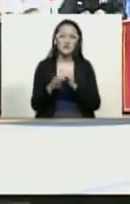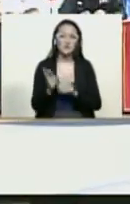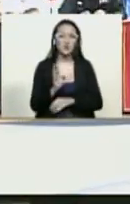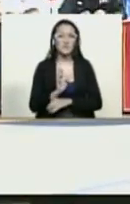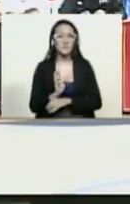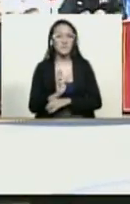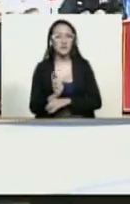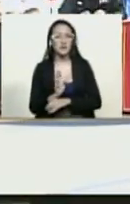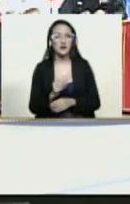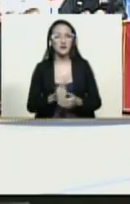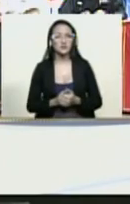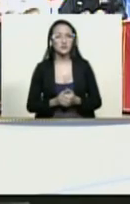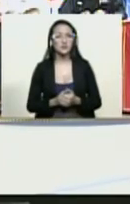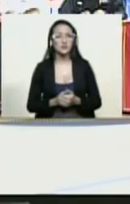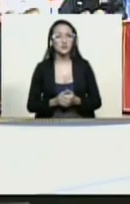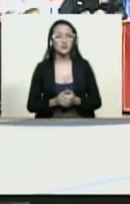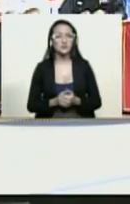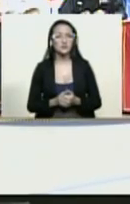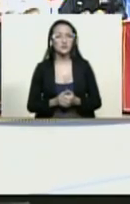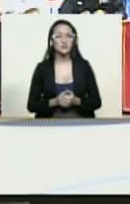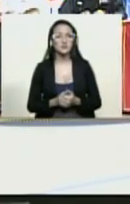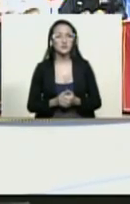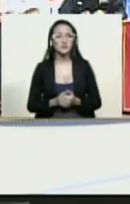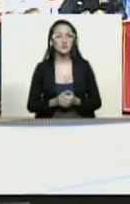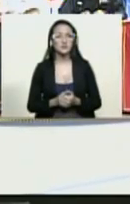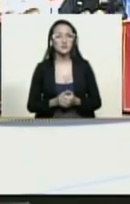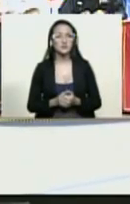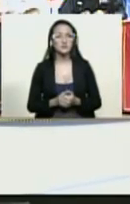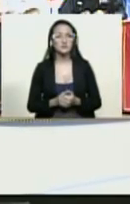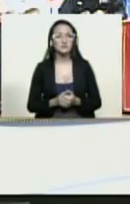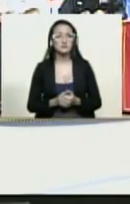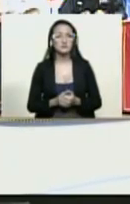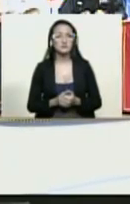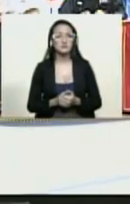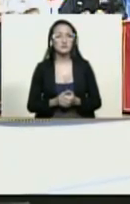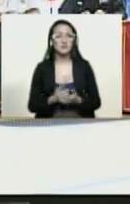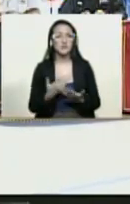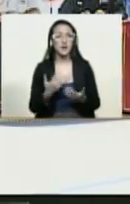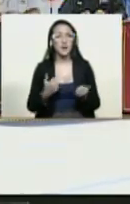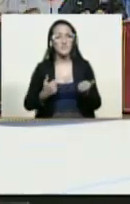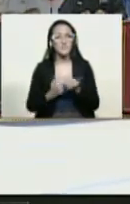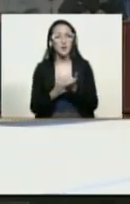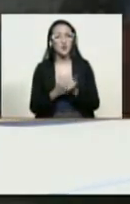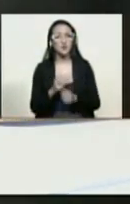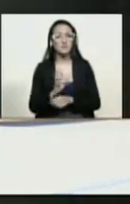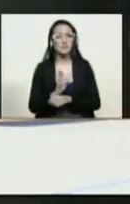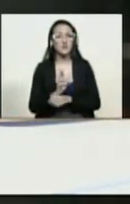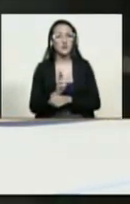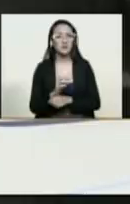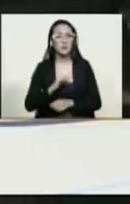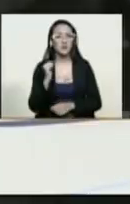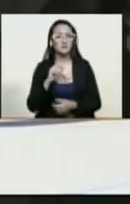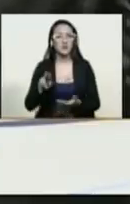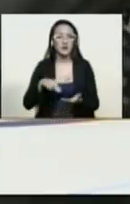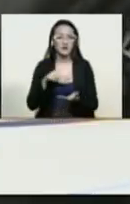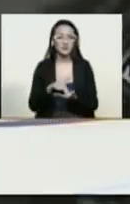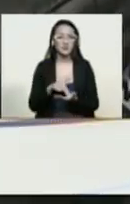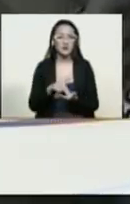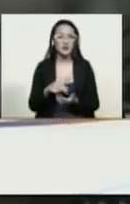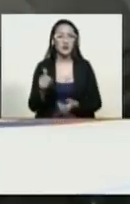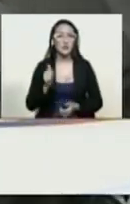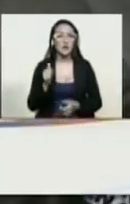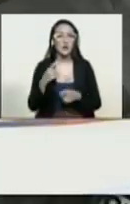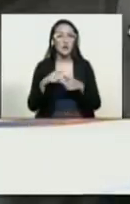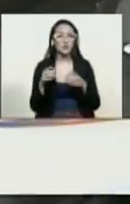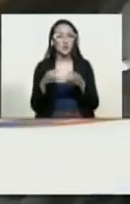inmediato a una vía telefónica para la reacción y apoyo inmediato de la Policía Nacional Bolivariana o de cualquier